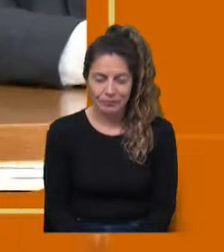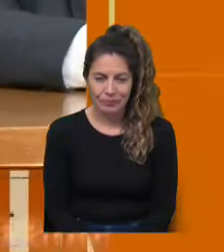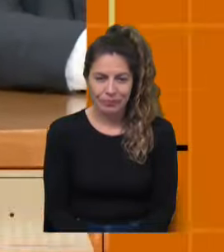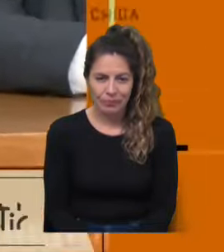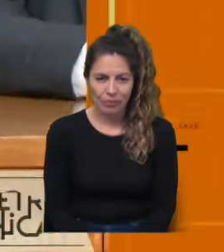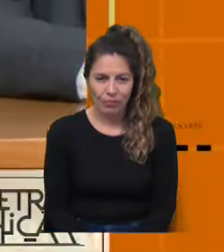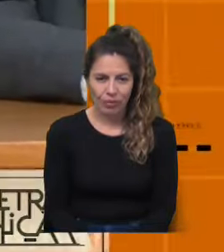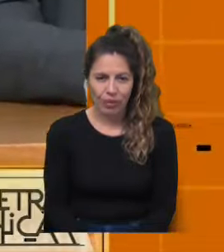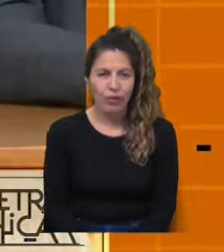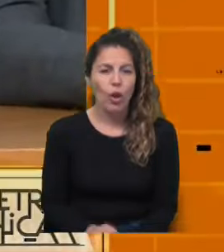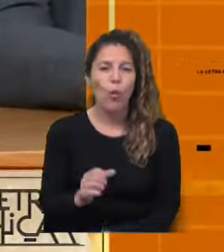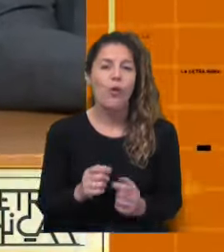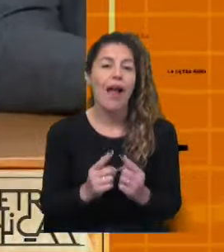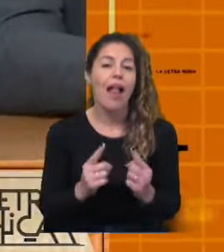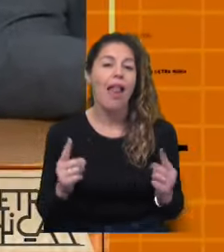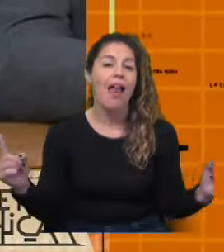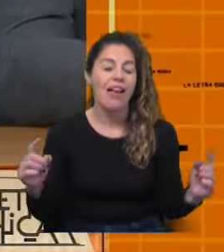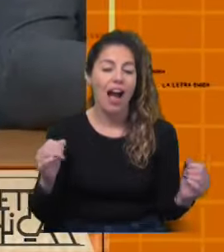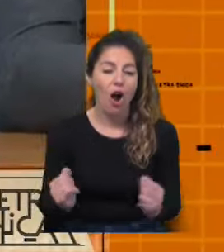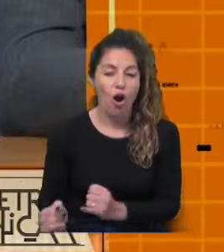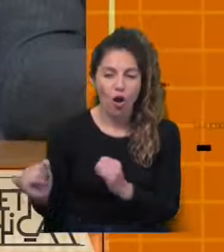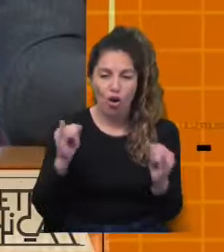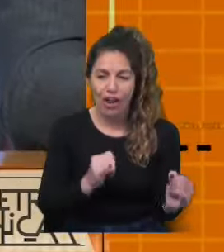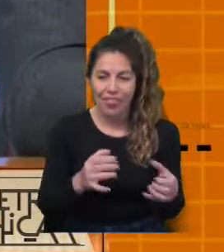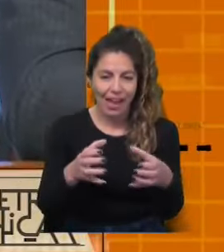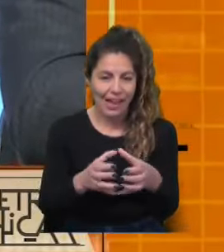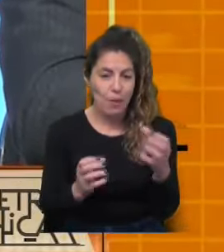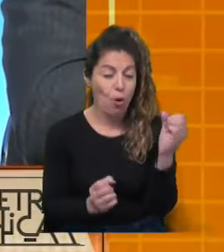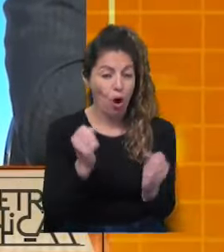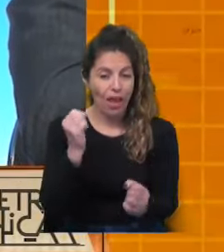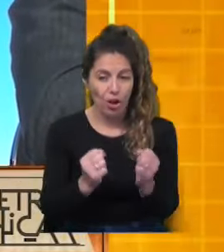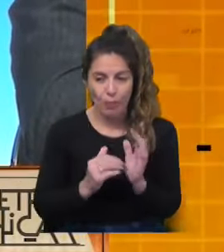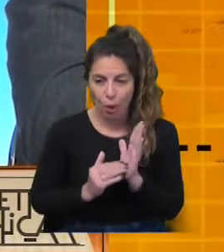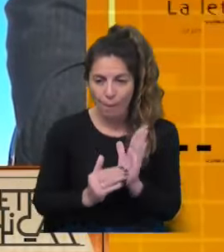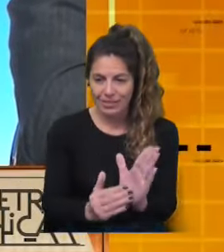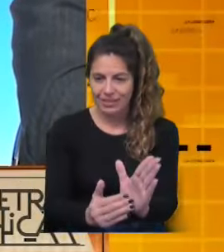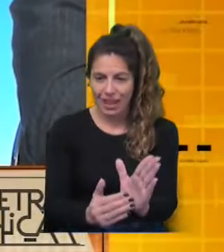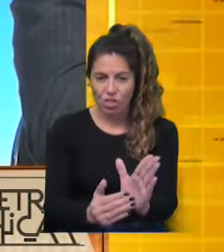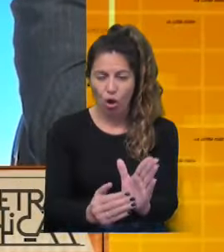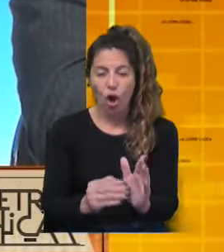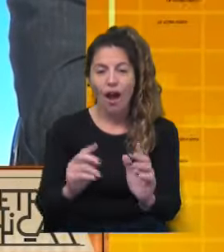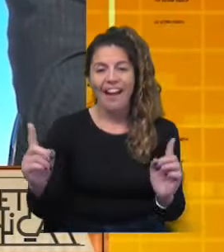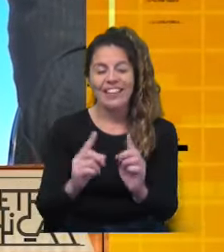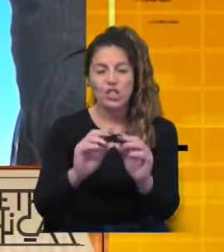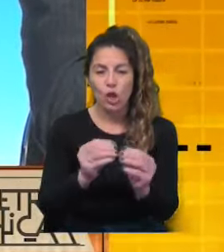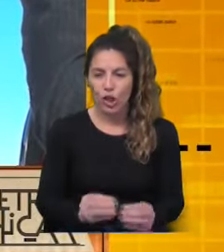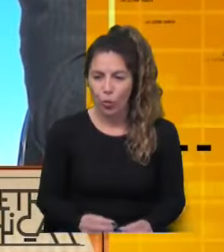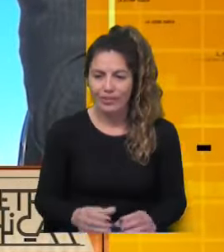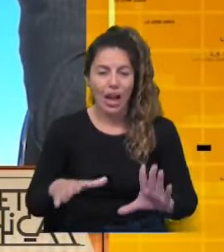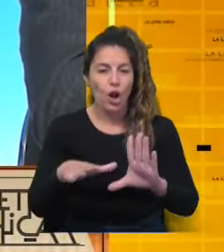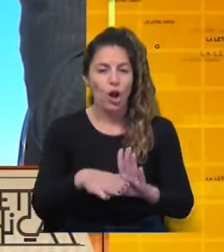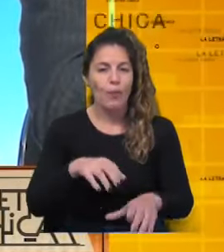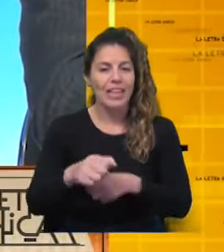Ha sido una larga jornada en donde el equipo económico hemos presentado la rendición de cuentas que corresponde